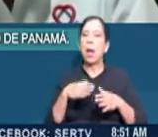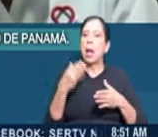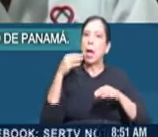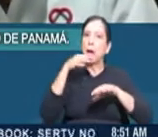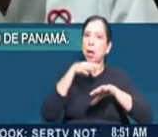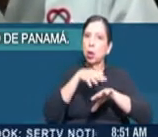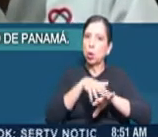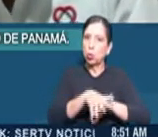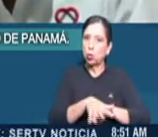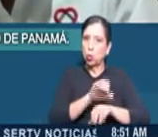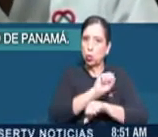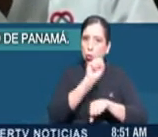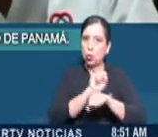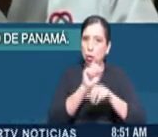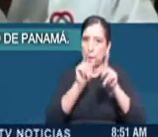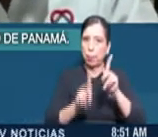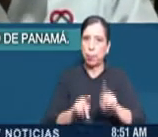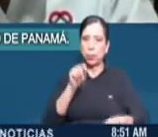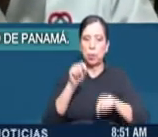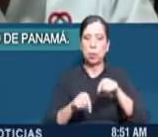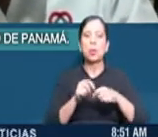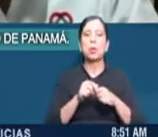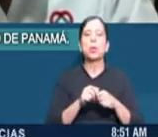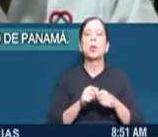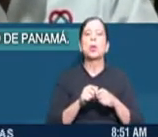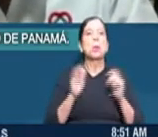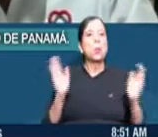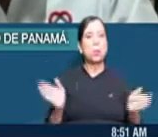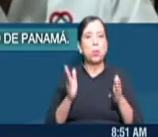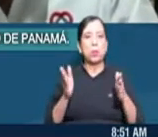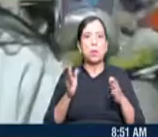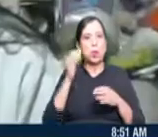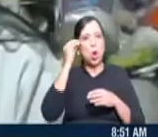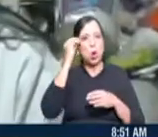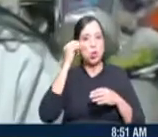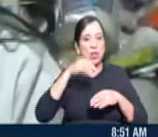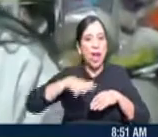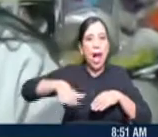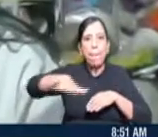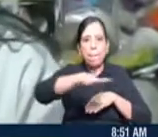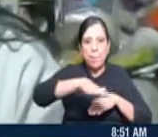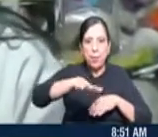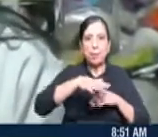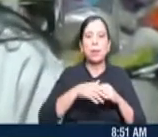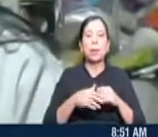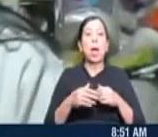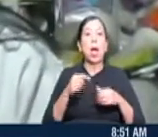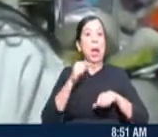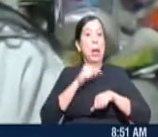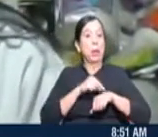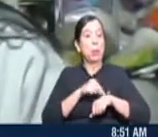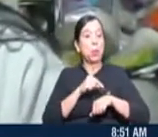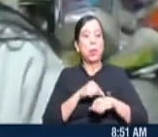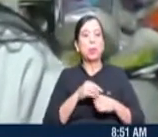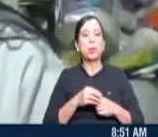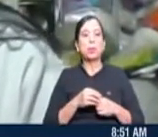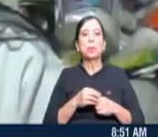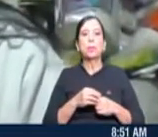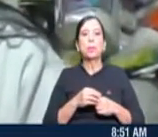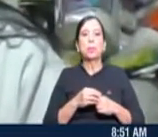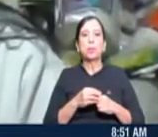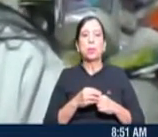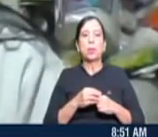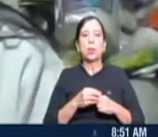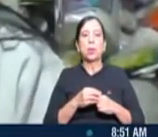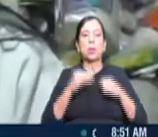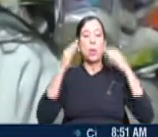con discapacidad y riesgo social, siempre impulsando una conciencia ambiental sostenible. En este momento nos hemos